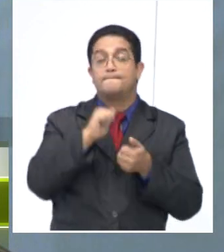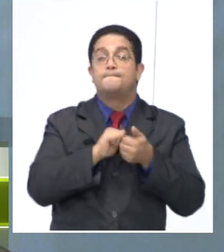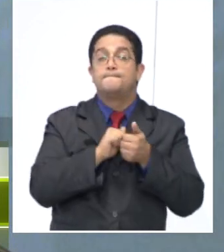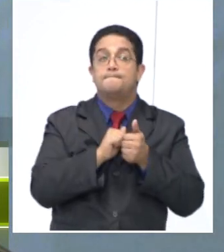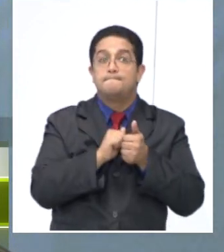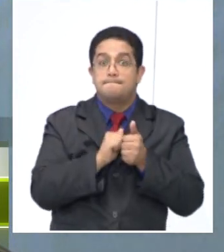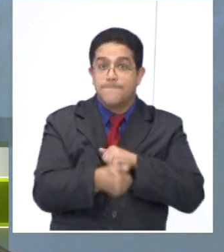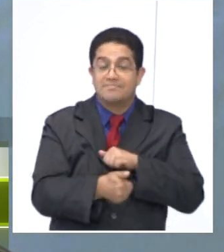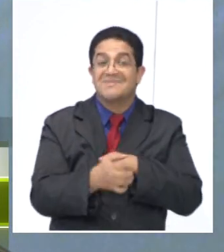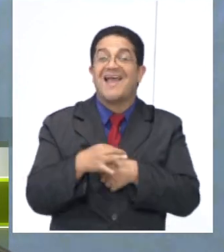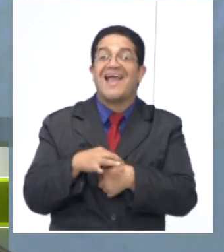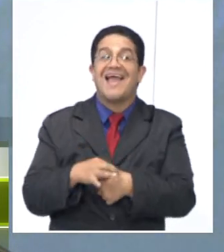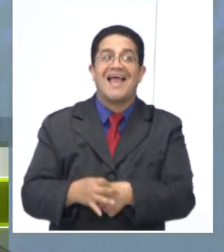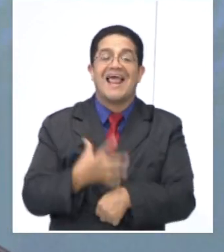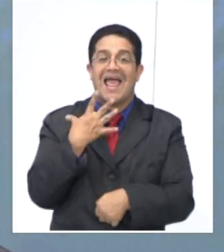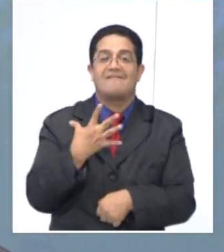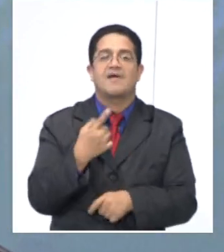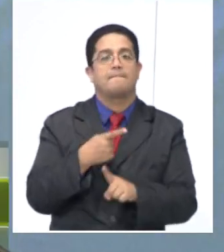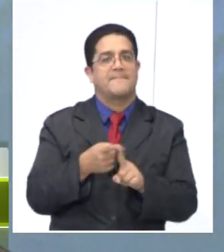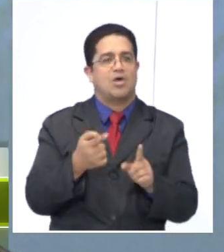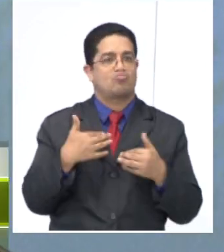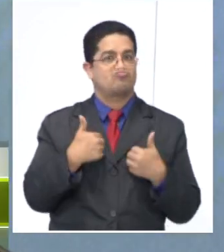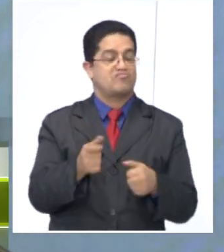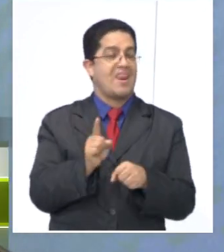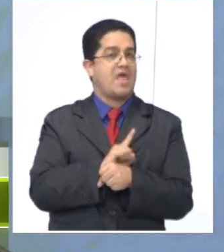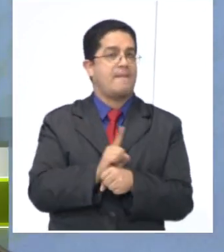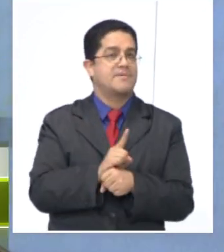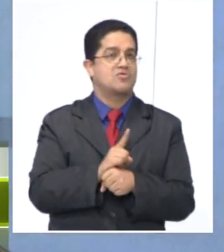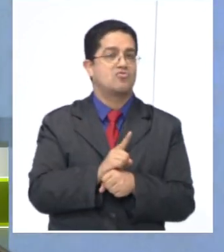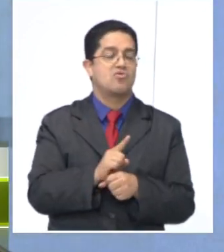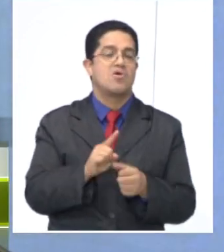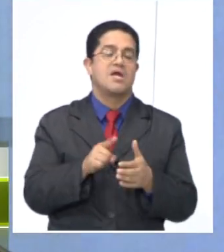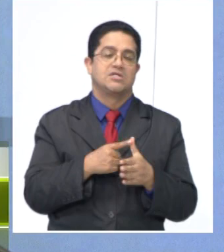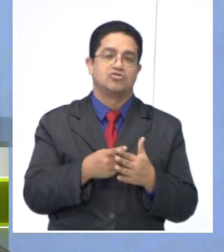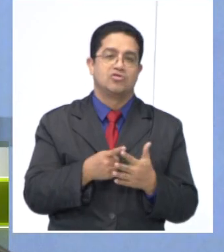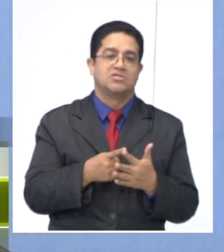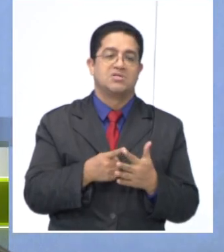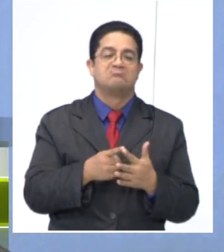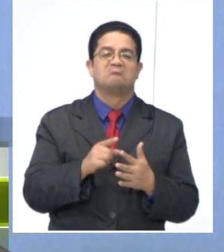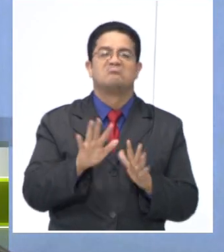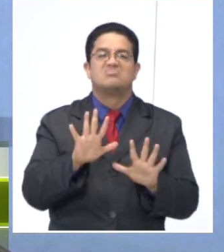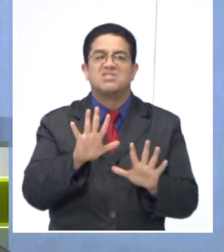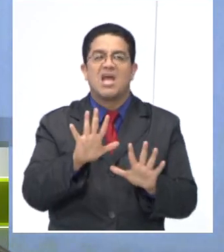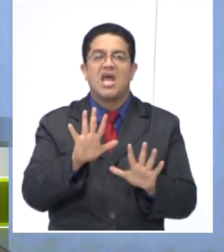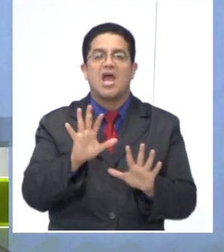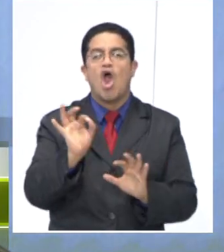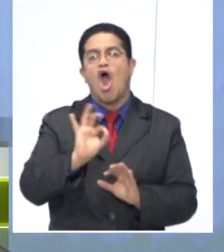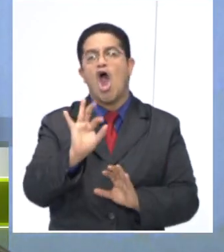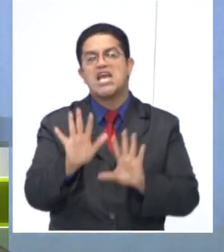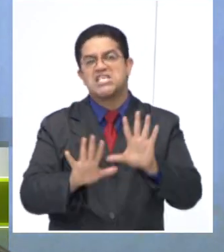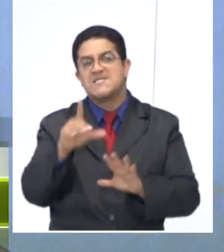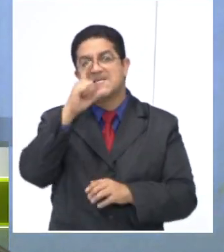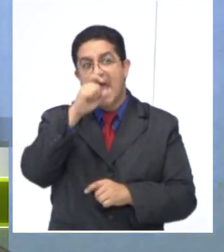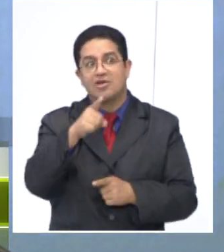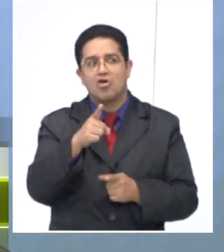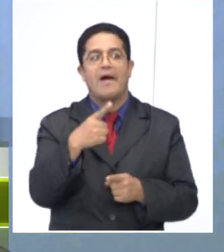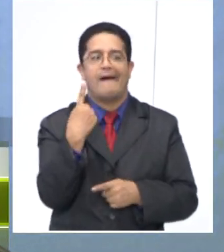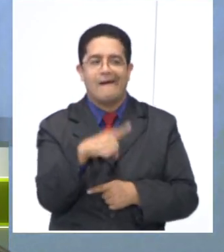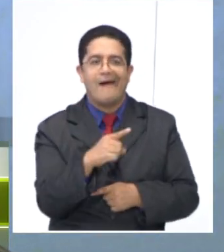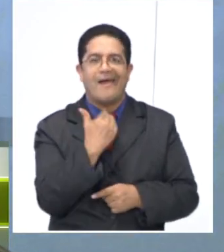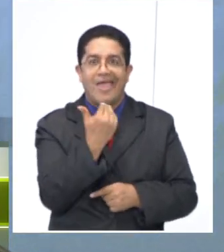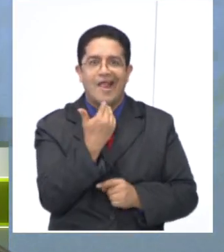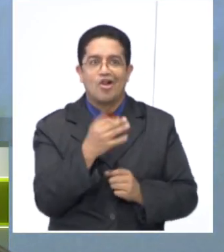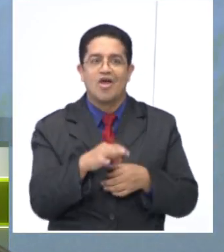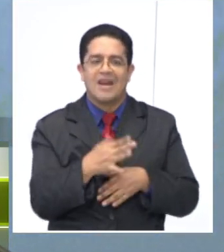manera crónica, pero como se recuperan tan rápidamente, pues ya después de unos 10, 15 años es que se hace un diagnóstico, por ejemplo, de epilepsia. Entonces,